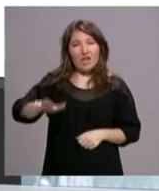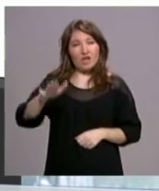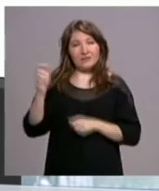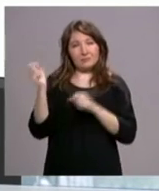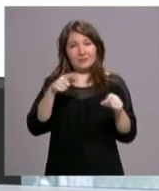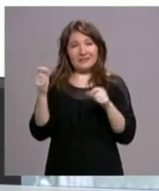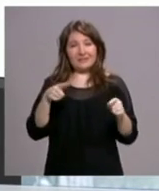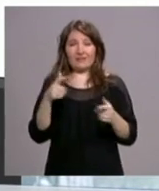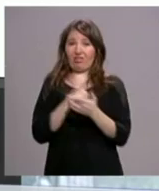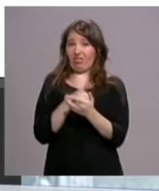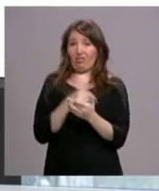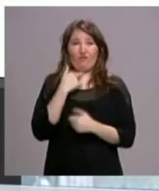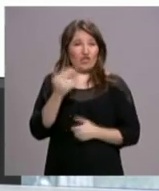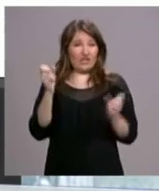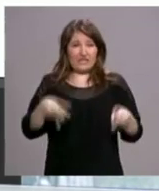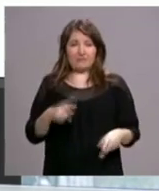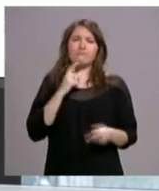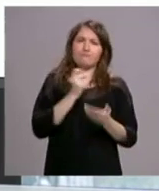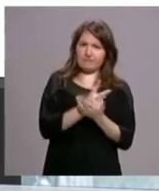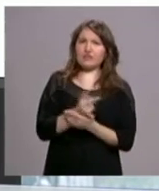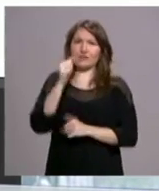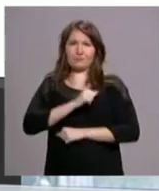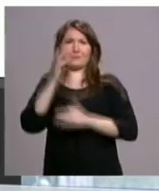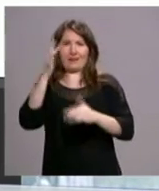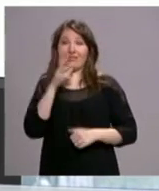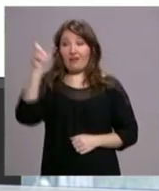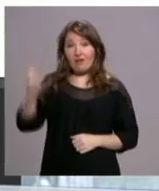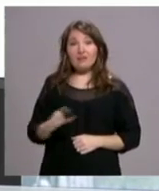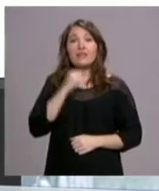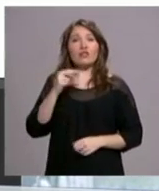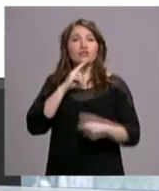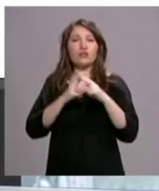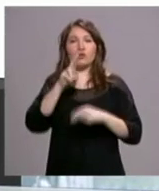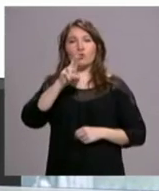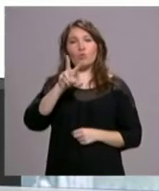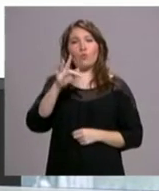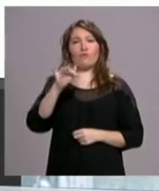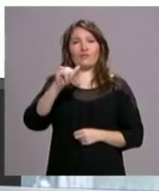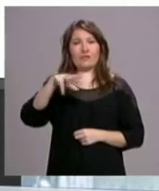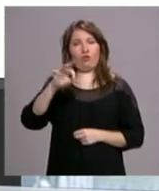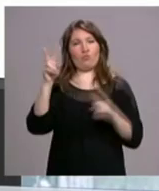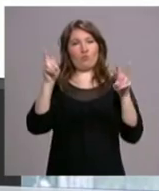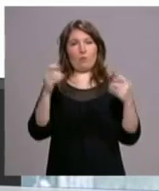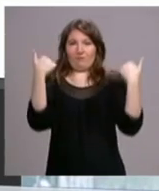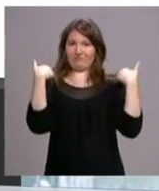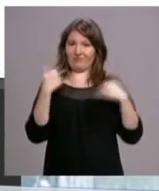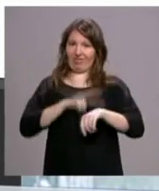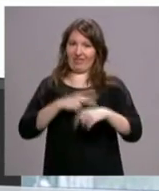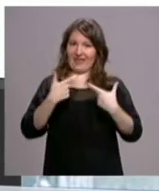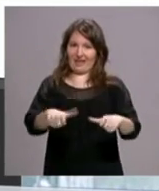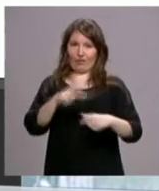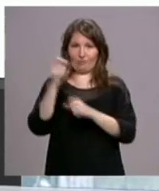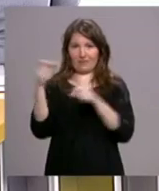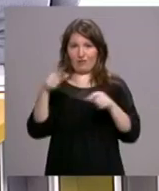voz, reto y esperanza. Nos acompaña el padre Rufino García Antón, nuevo delegado de Migraciones de la Diócesis de